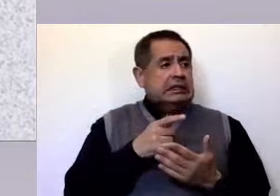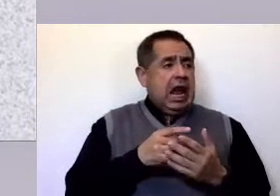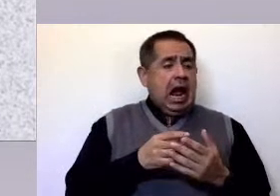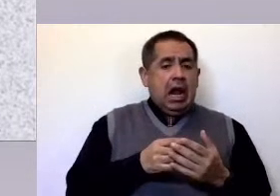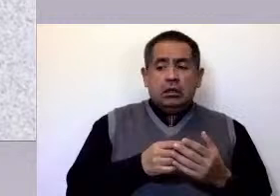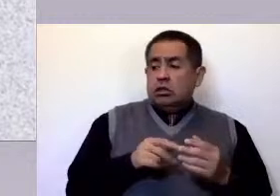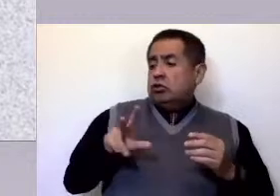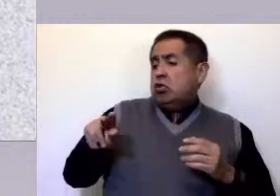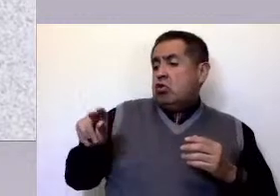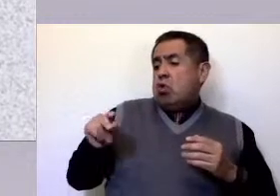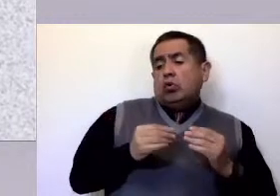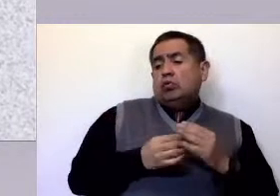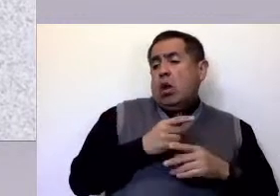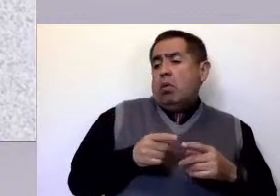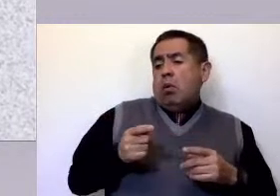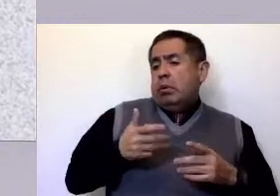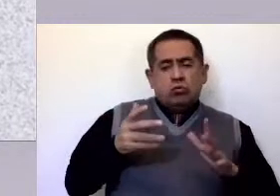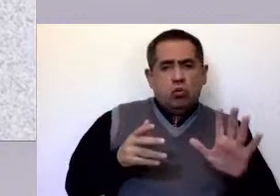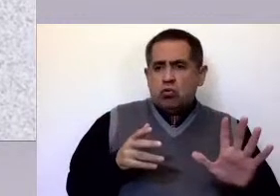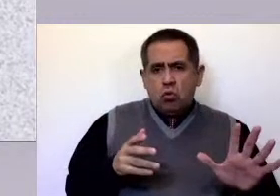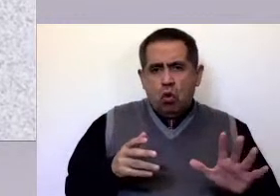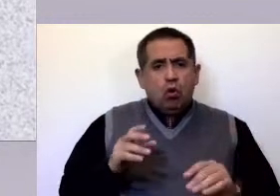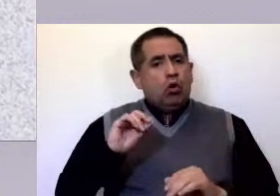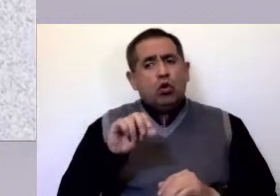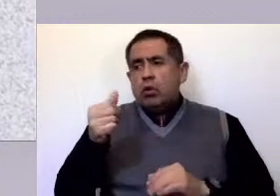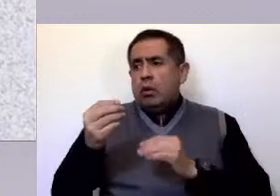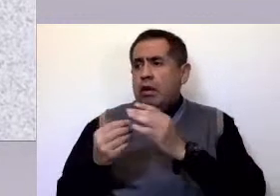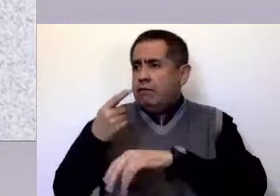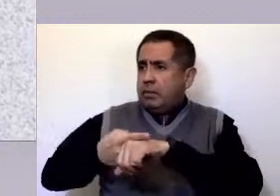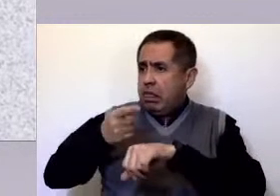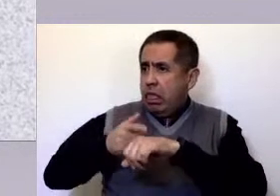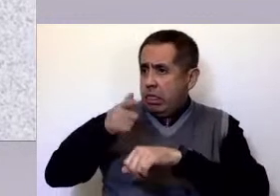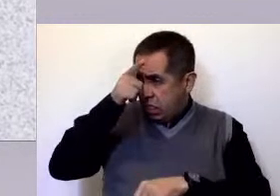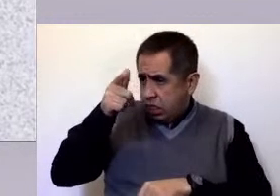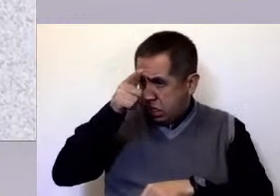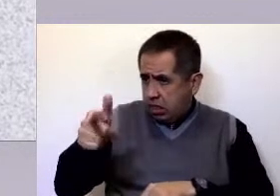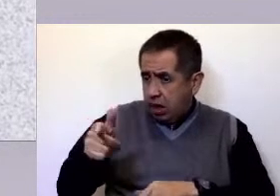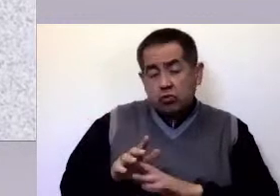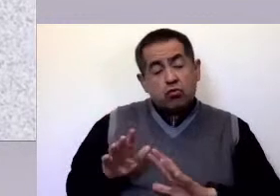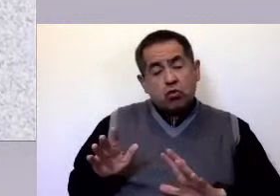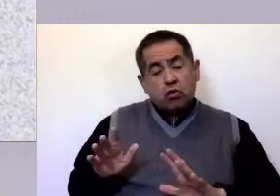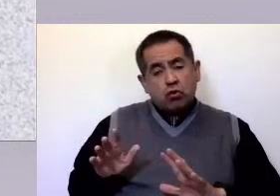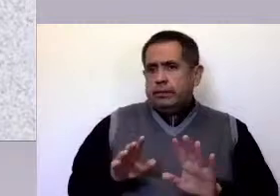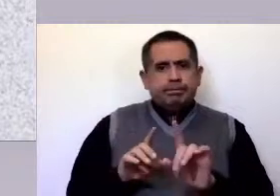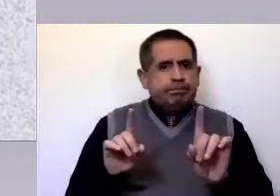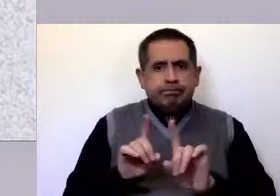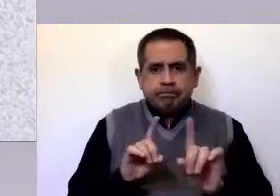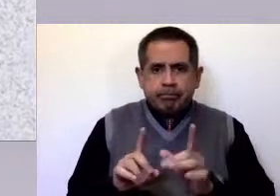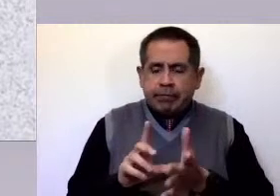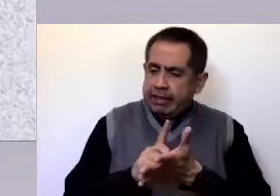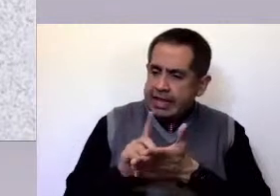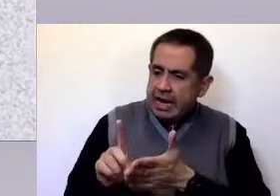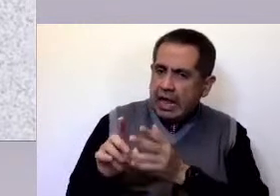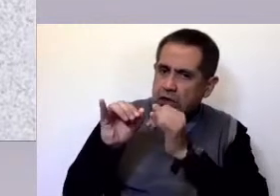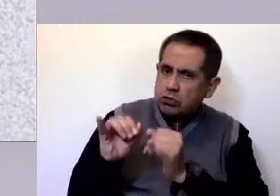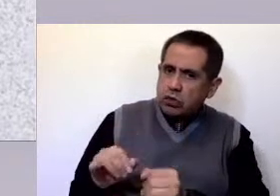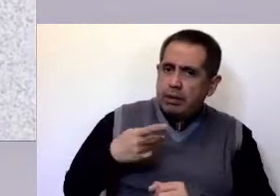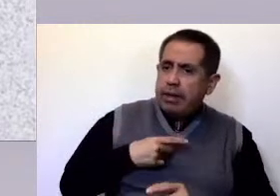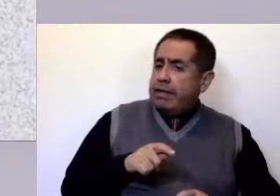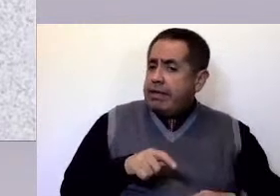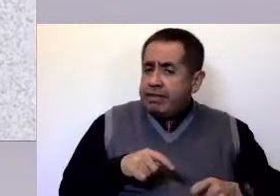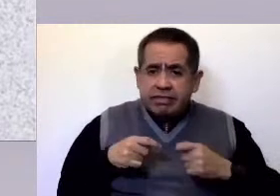merezcan igual o mayor atención por parte del sector salud pues estas son cuestiones ajenas al derecho al individuo a recibir los